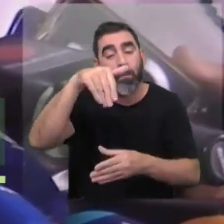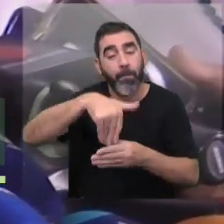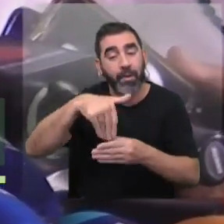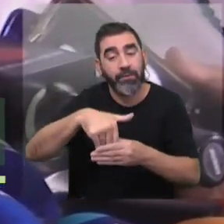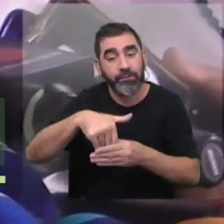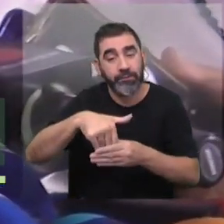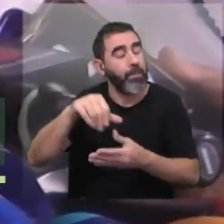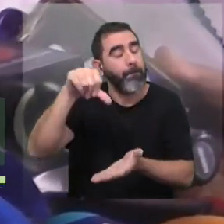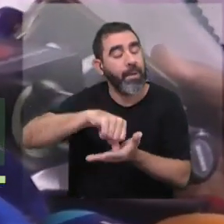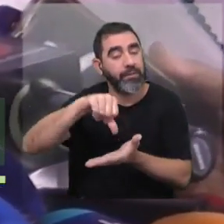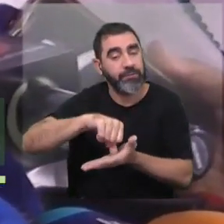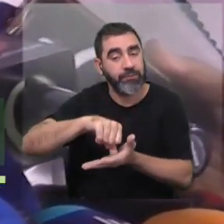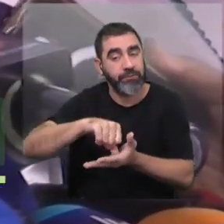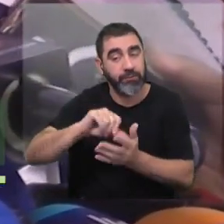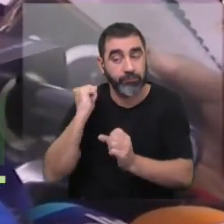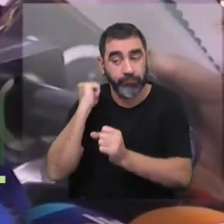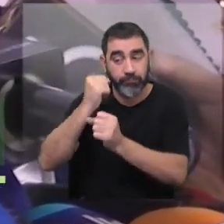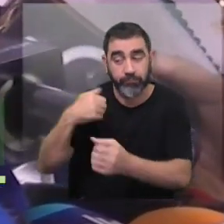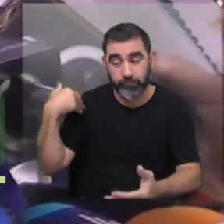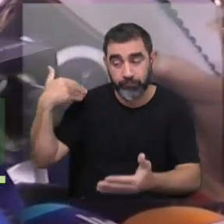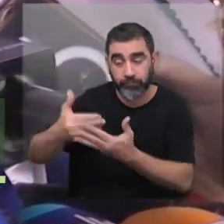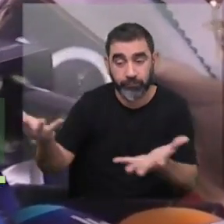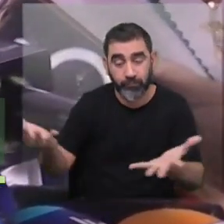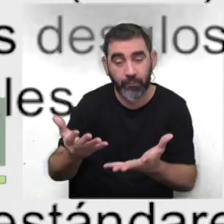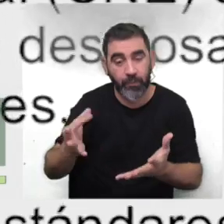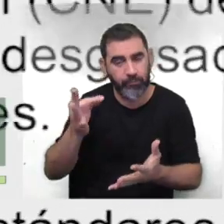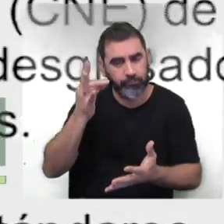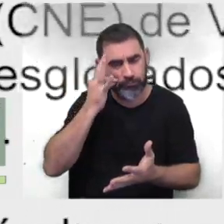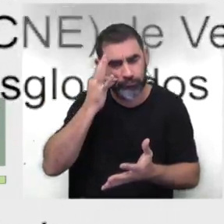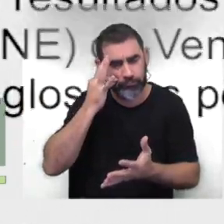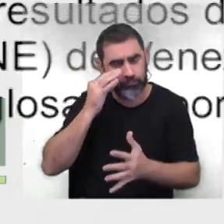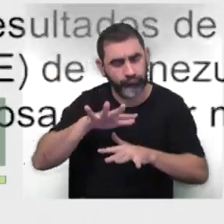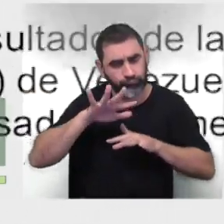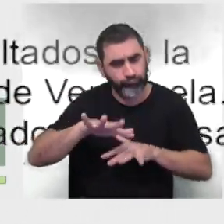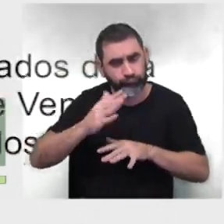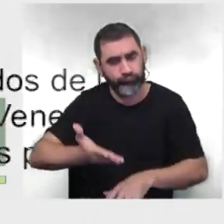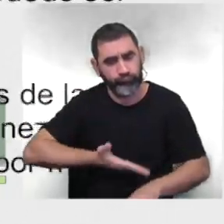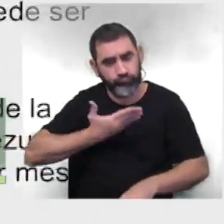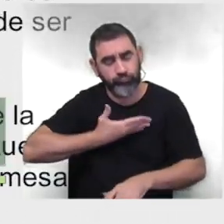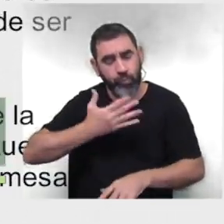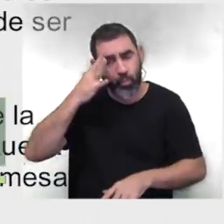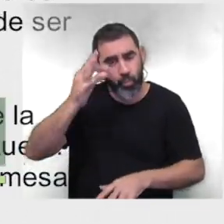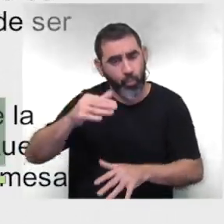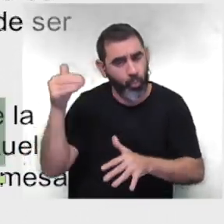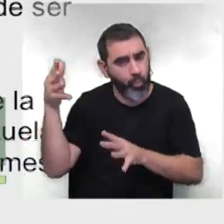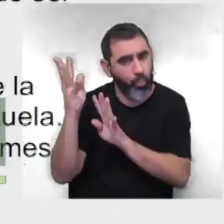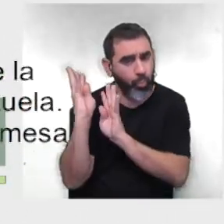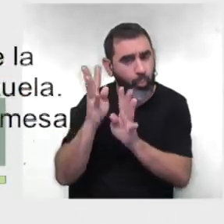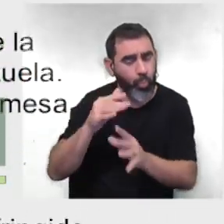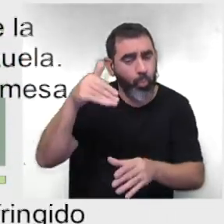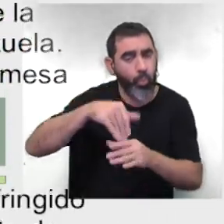fundación aseguró haber haber sido testigo de la movilización del pueblo venezolano para votar masiva y